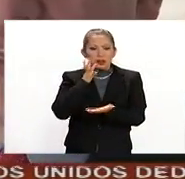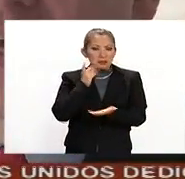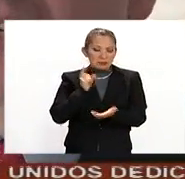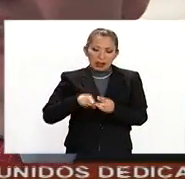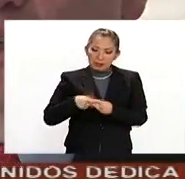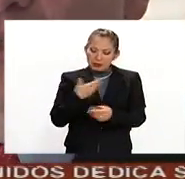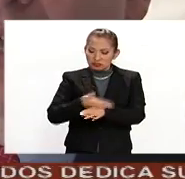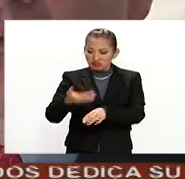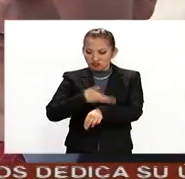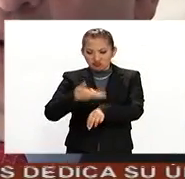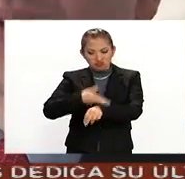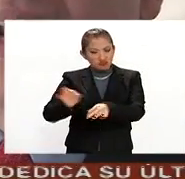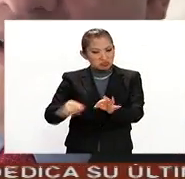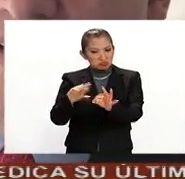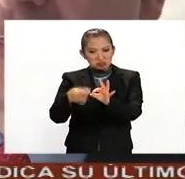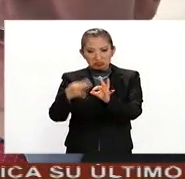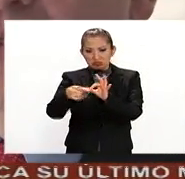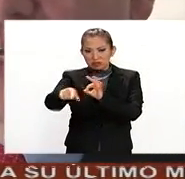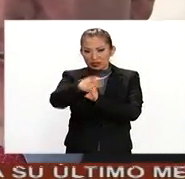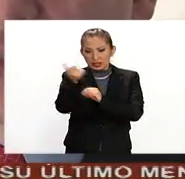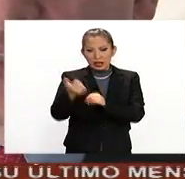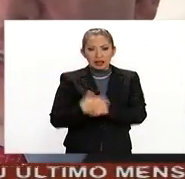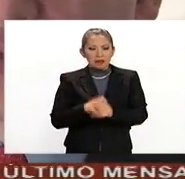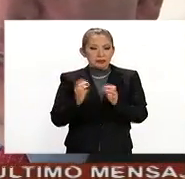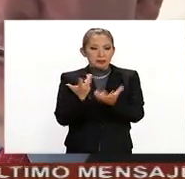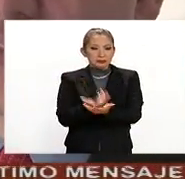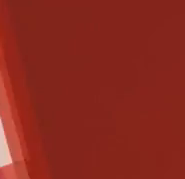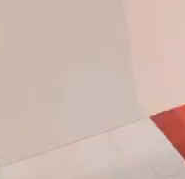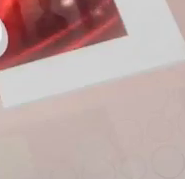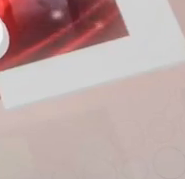iniciar la implementación de la amnistía.